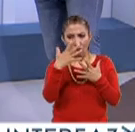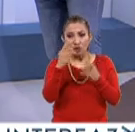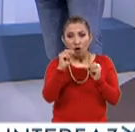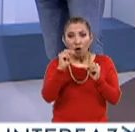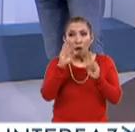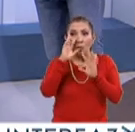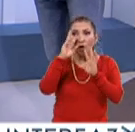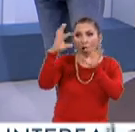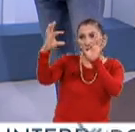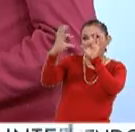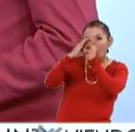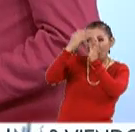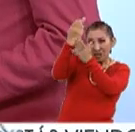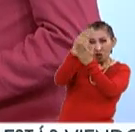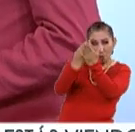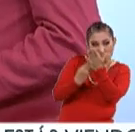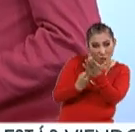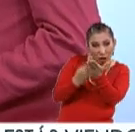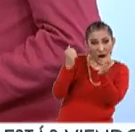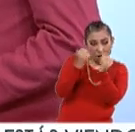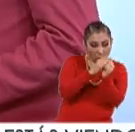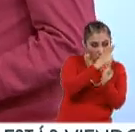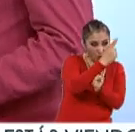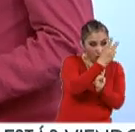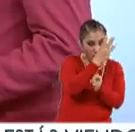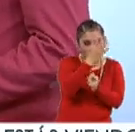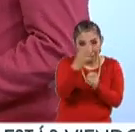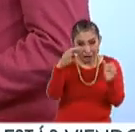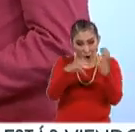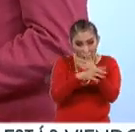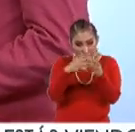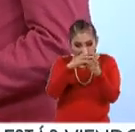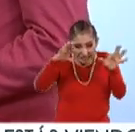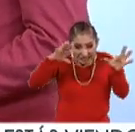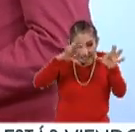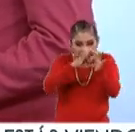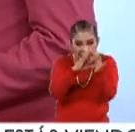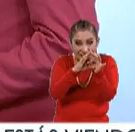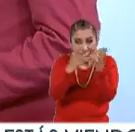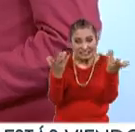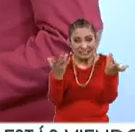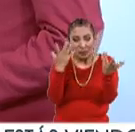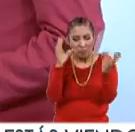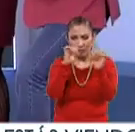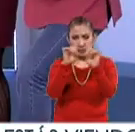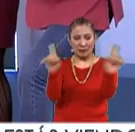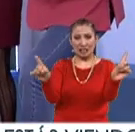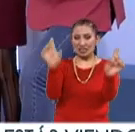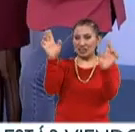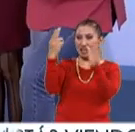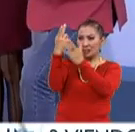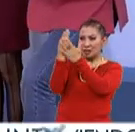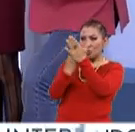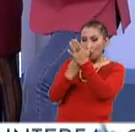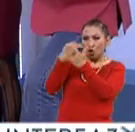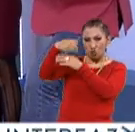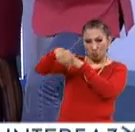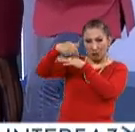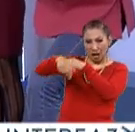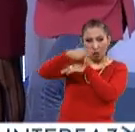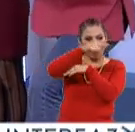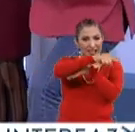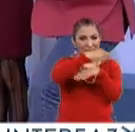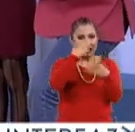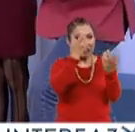no obviamente, no. con contar tres Exacto. elementos sí. o cuatro, Exacto. ¿no? Es un, algo claro. abstracto completamente. Exacto, aquí en cambio, hasta, yo